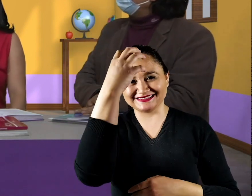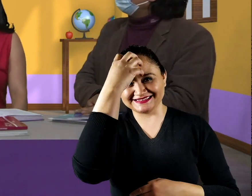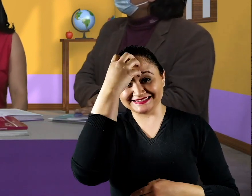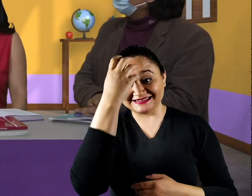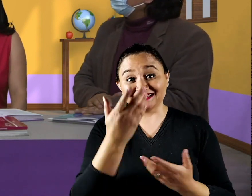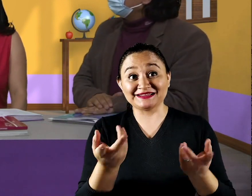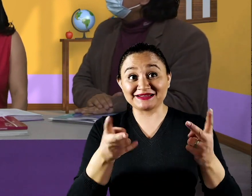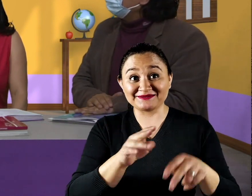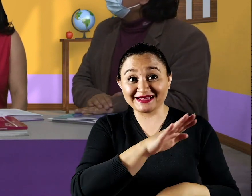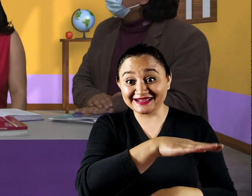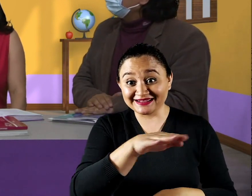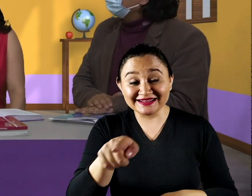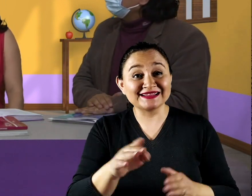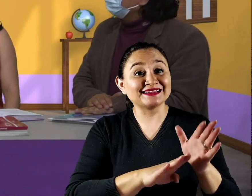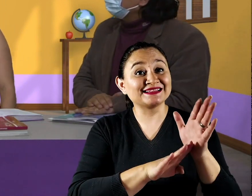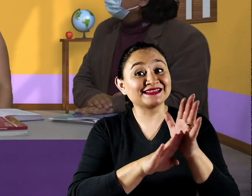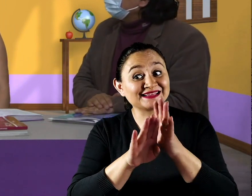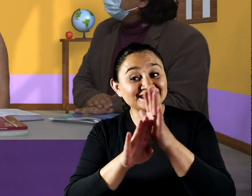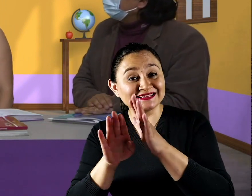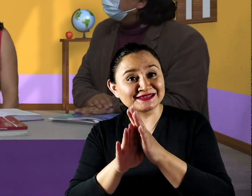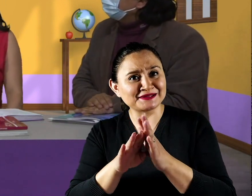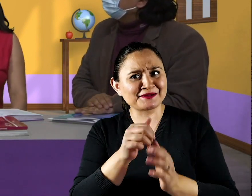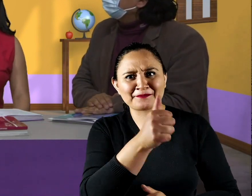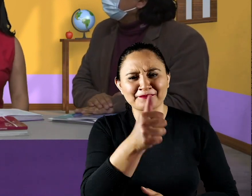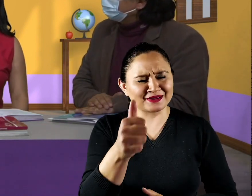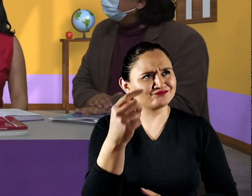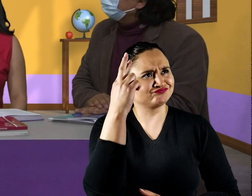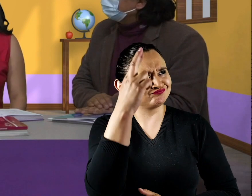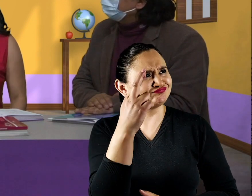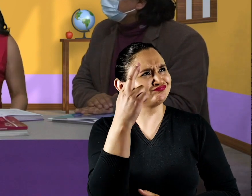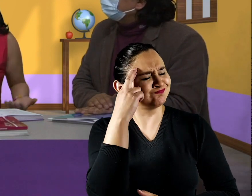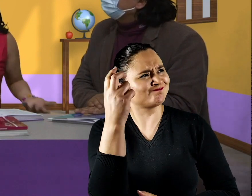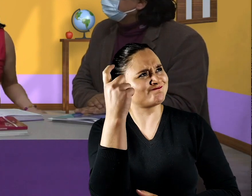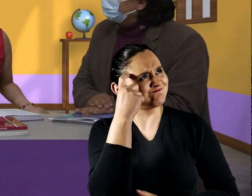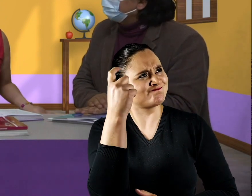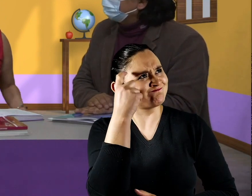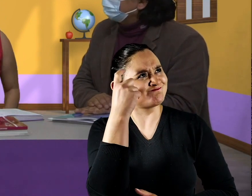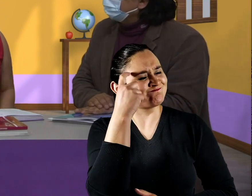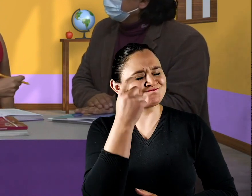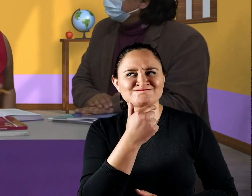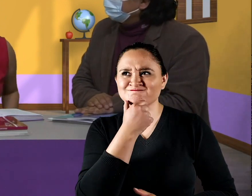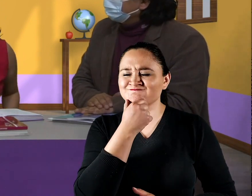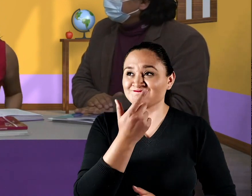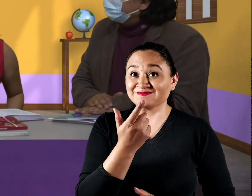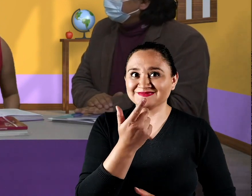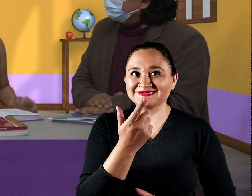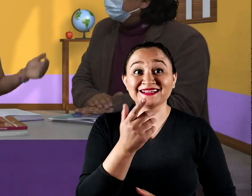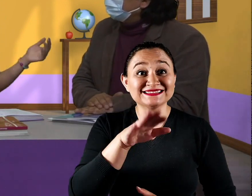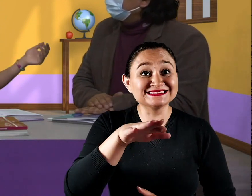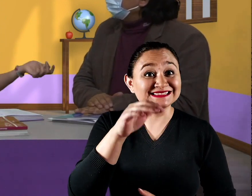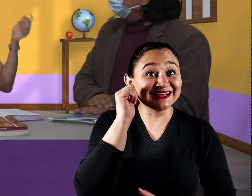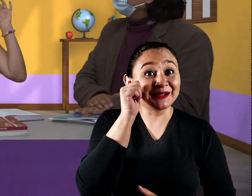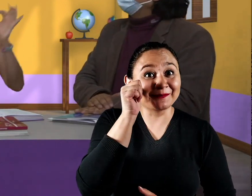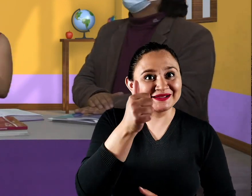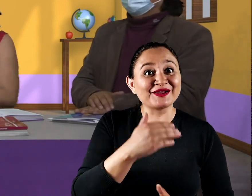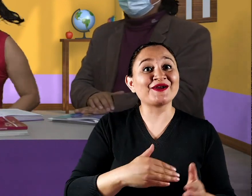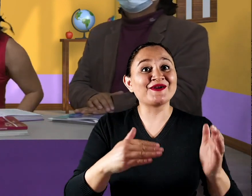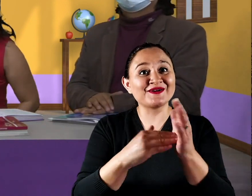Y nuestros estudiantes desarrollan el pensamiento crítico reflexivo. Así es. Mañana nos vemos para